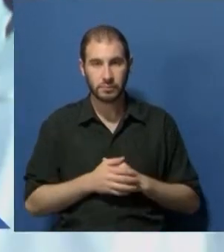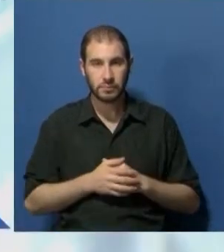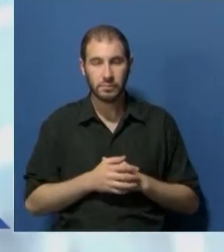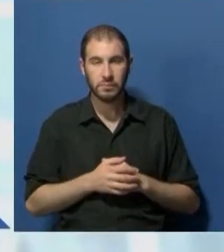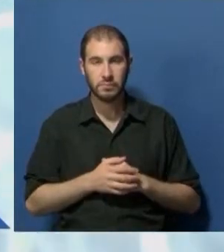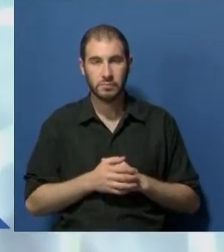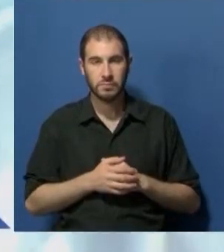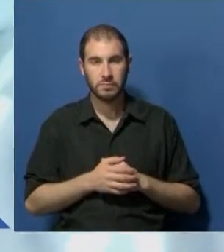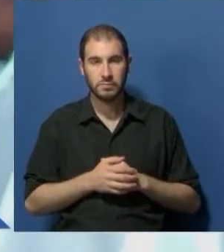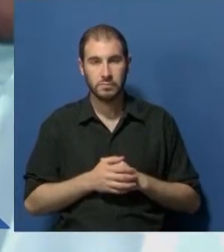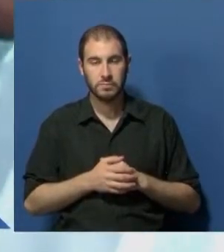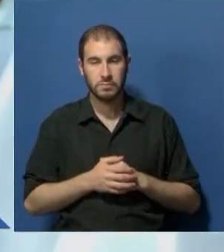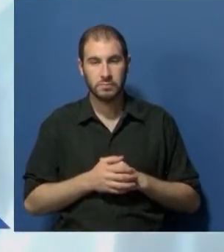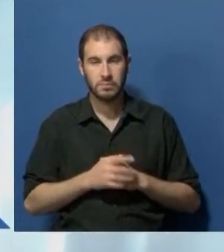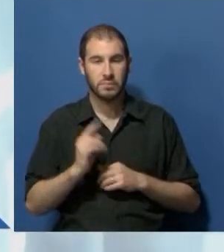fuimos